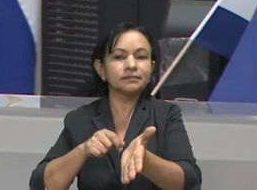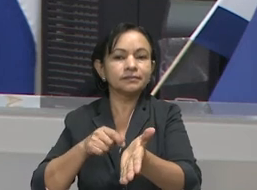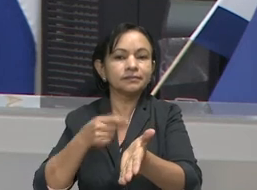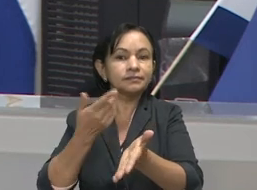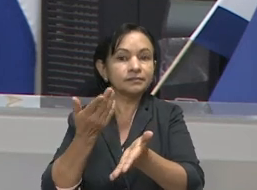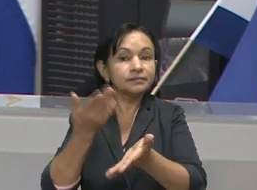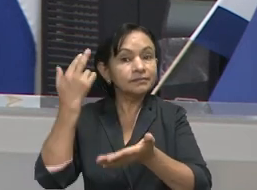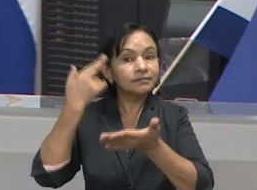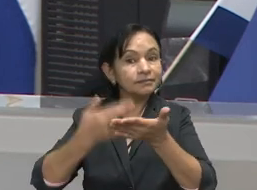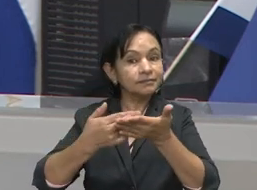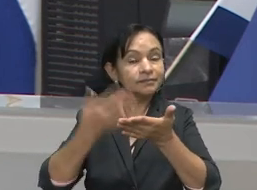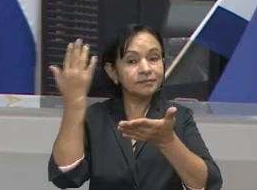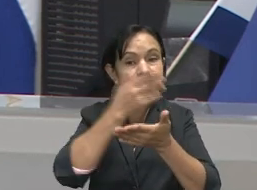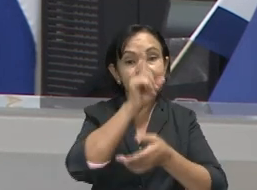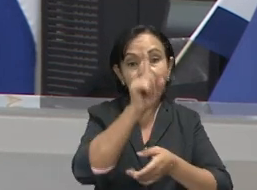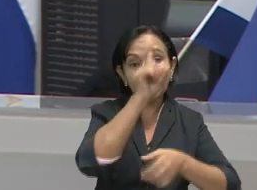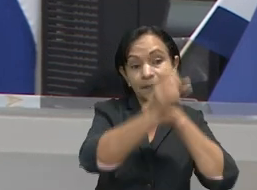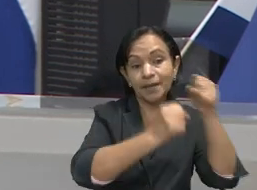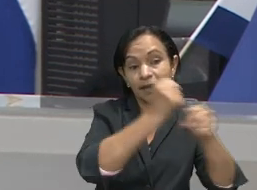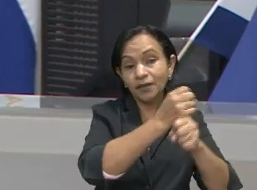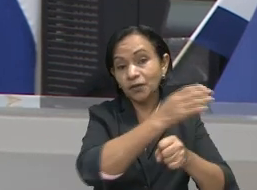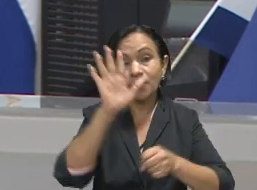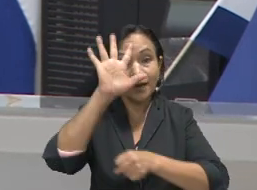Cuando estábamos en secundaria,